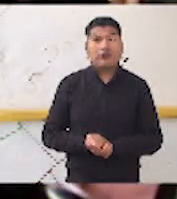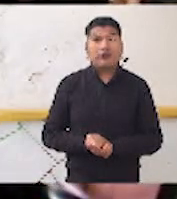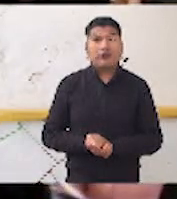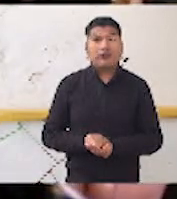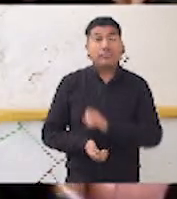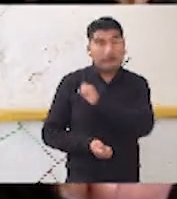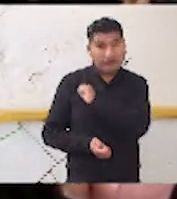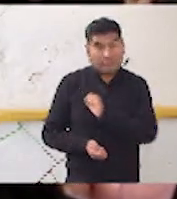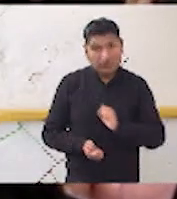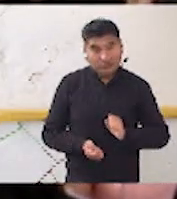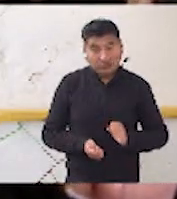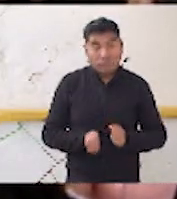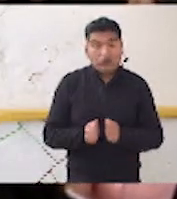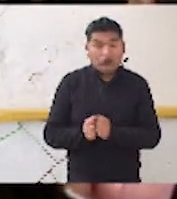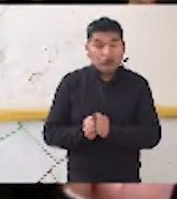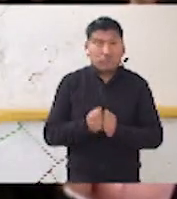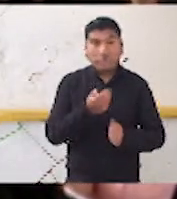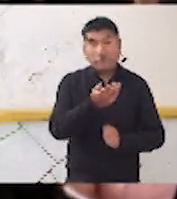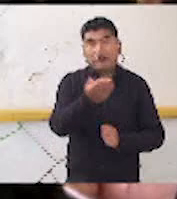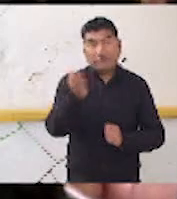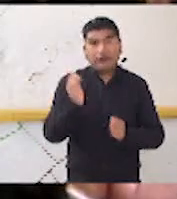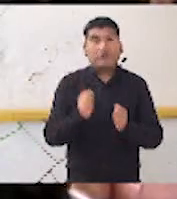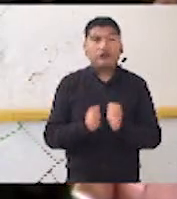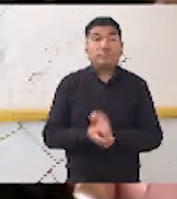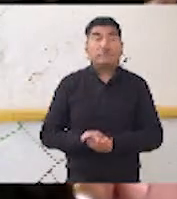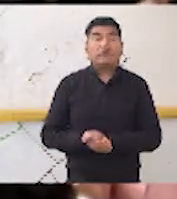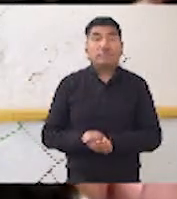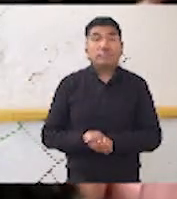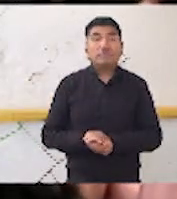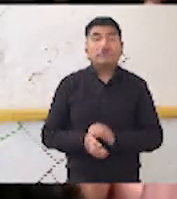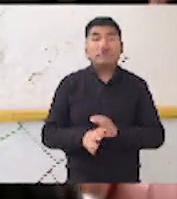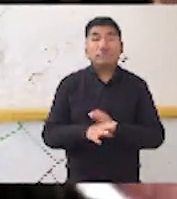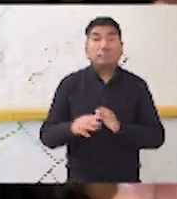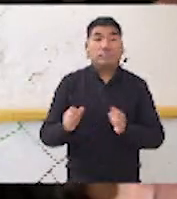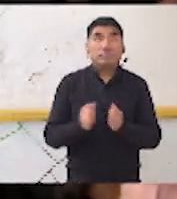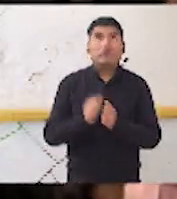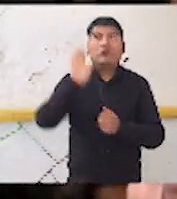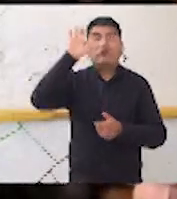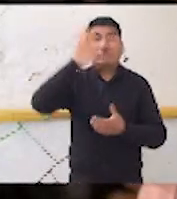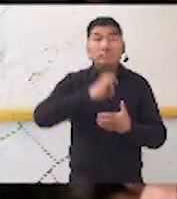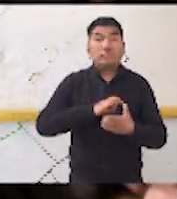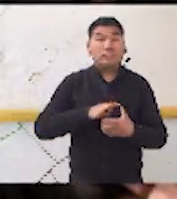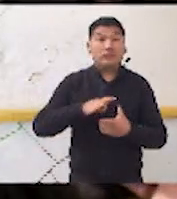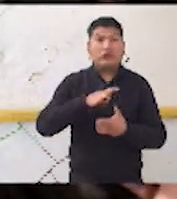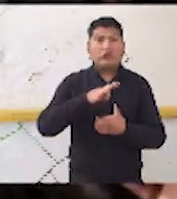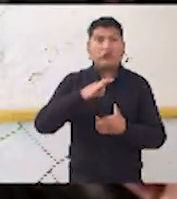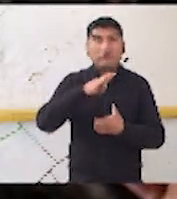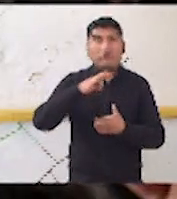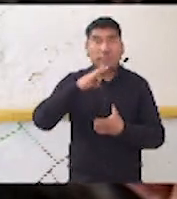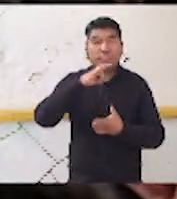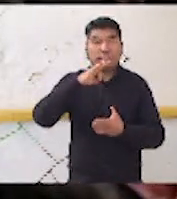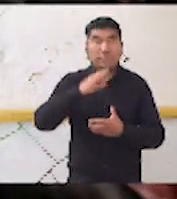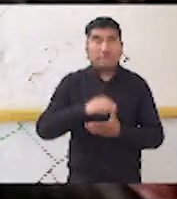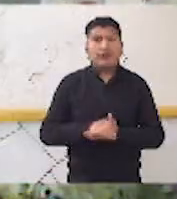El Señor esté con ustedes. Y con tu espíritu.